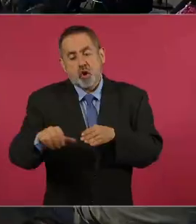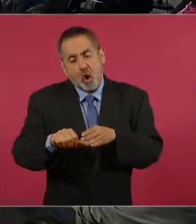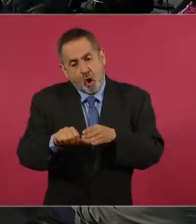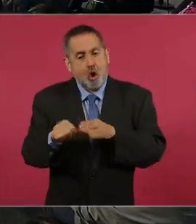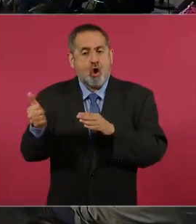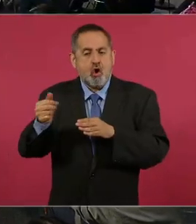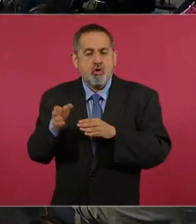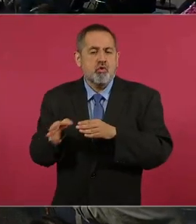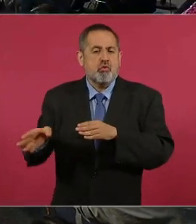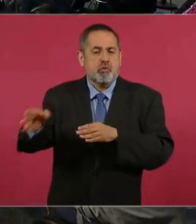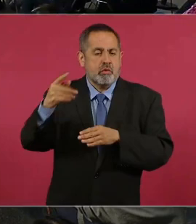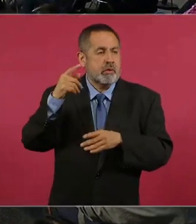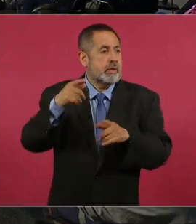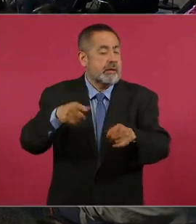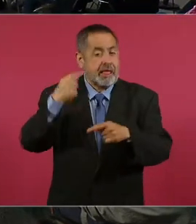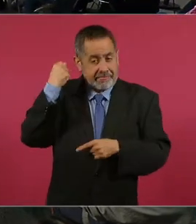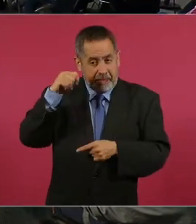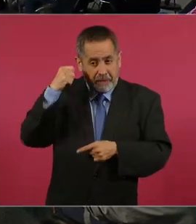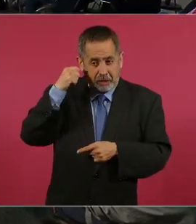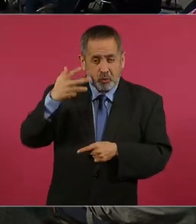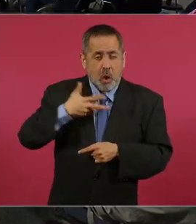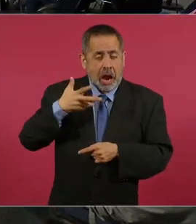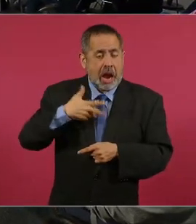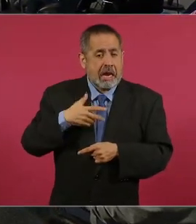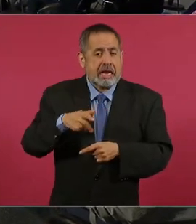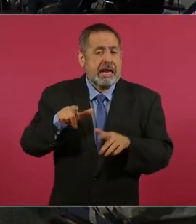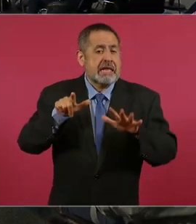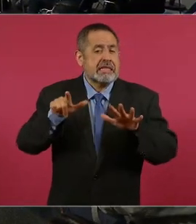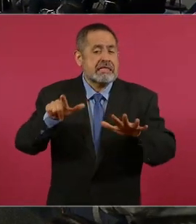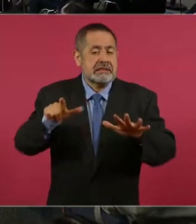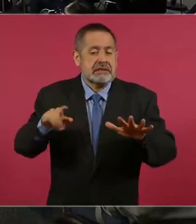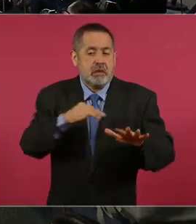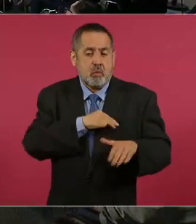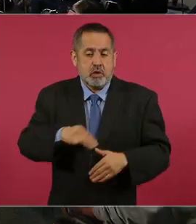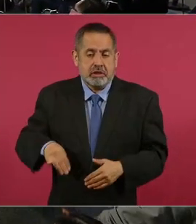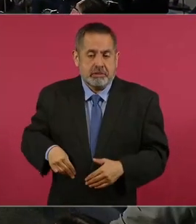cabecera municipal. Tabasco tiene 17 municipios.